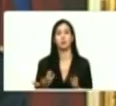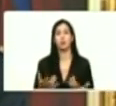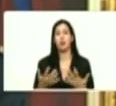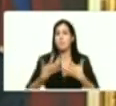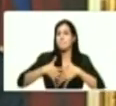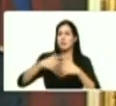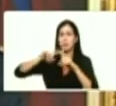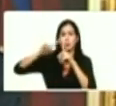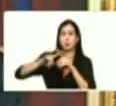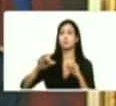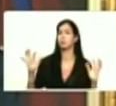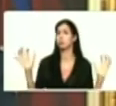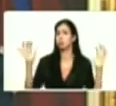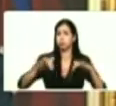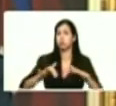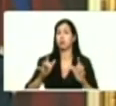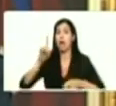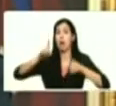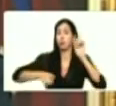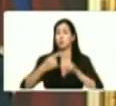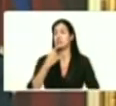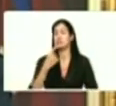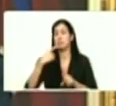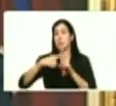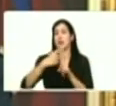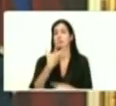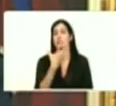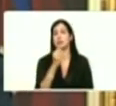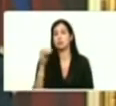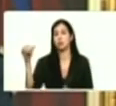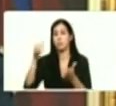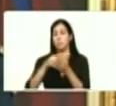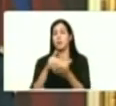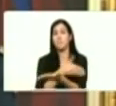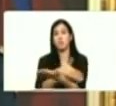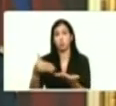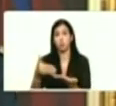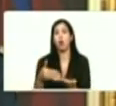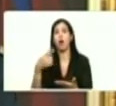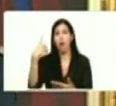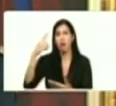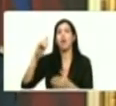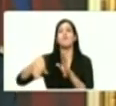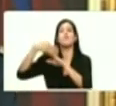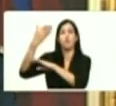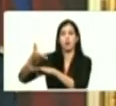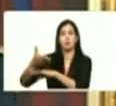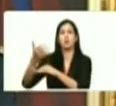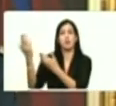grandes capitales dicen algunos más de 300 mil millones están en el exterior